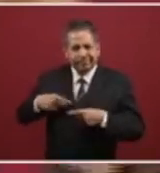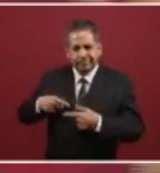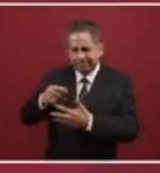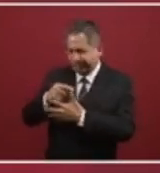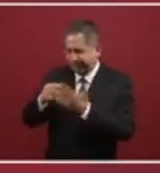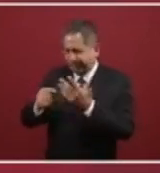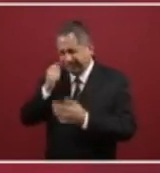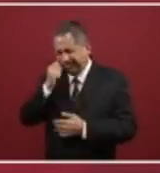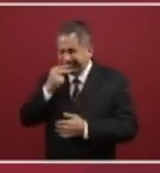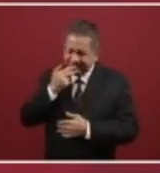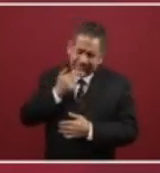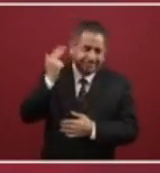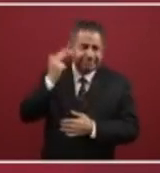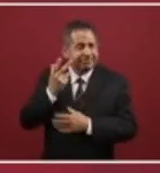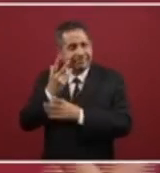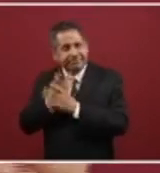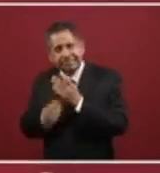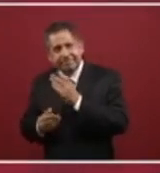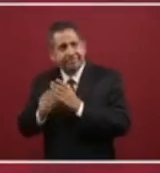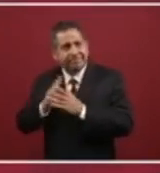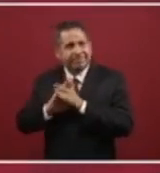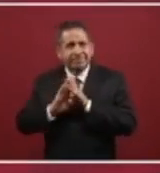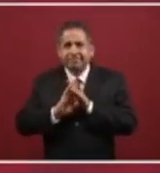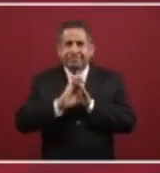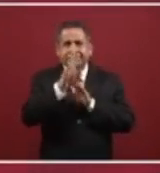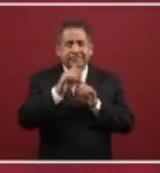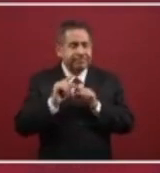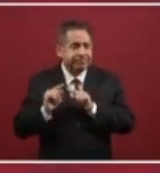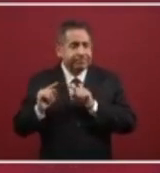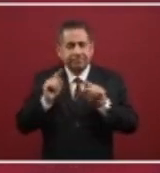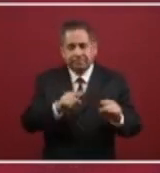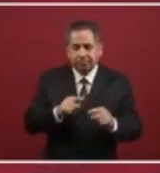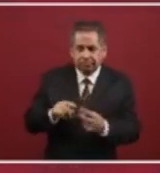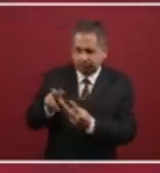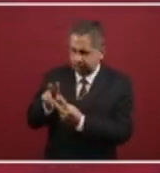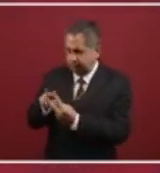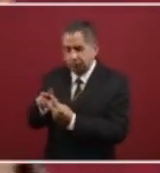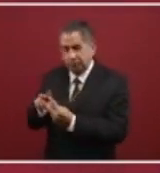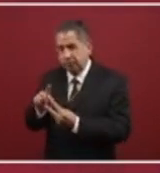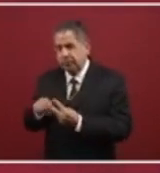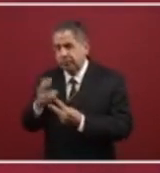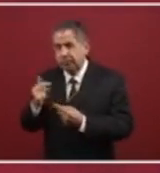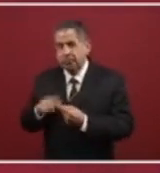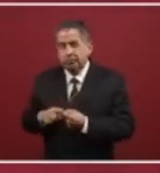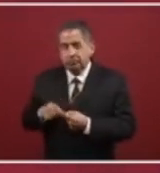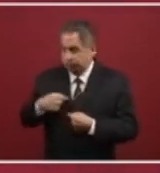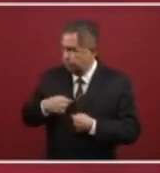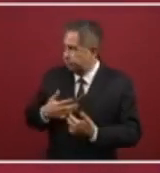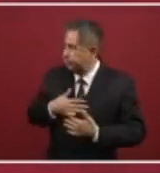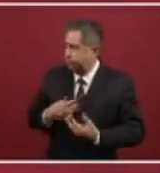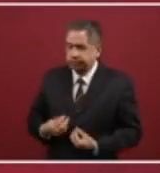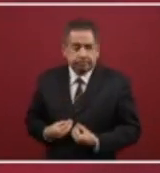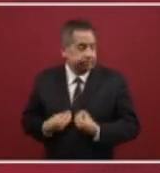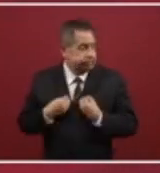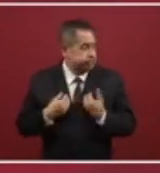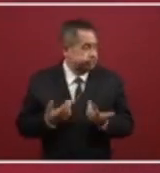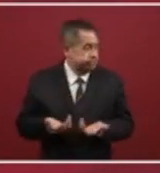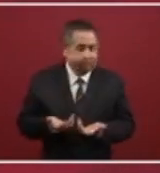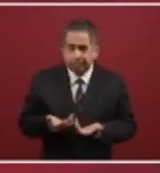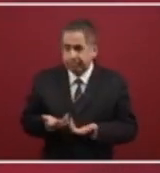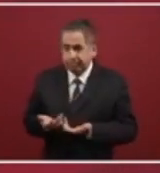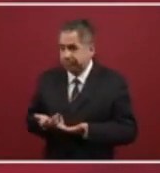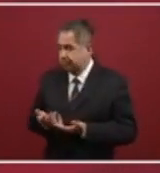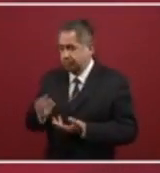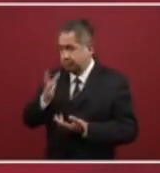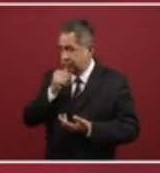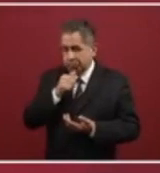esos riesgos por una sola razón o una combinación de dos razones. Que tú donde vives ya llegaste a la conclusión